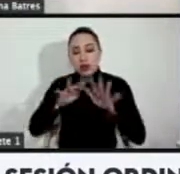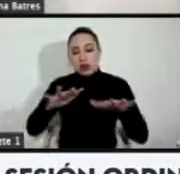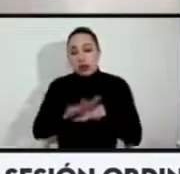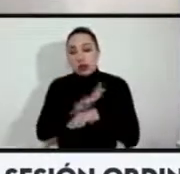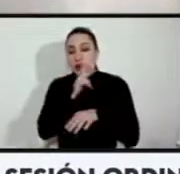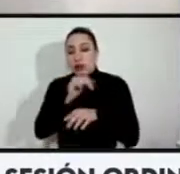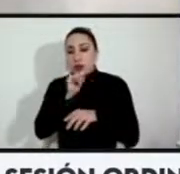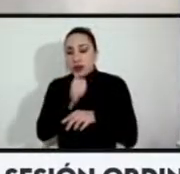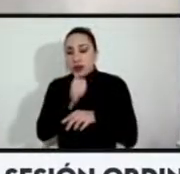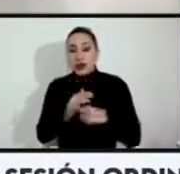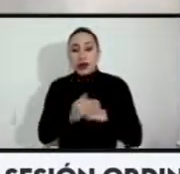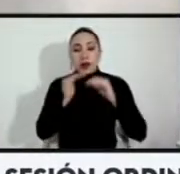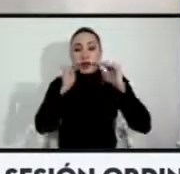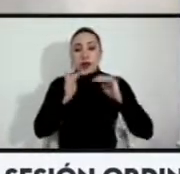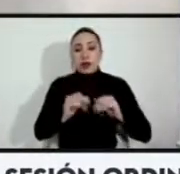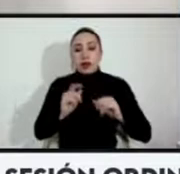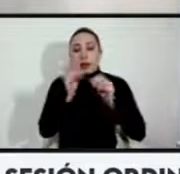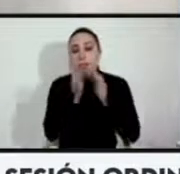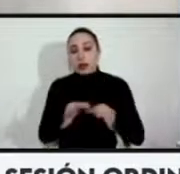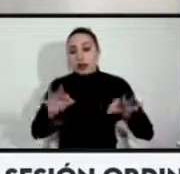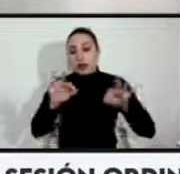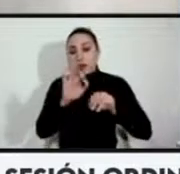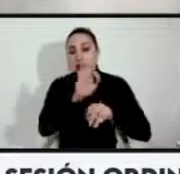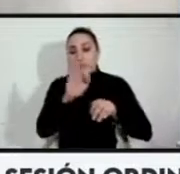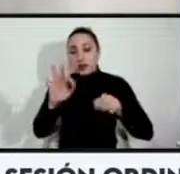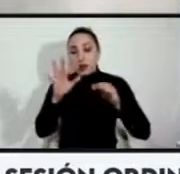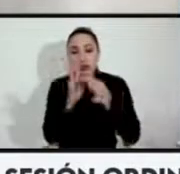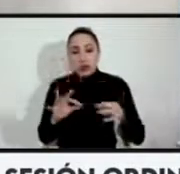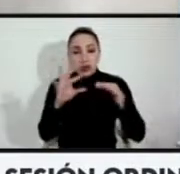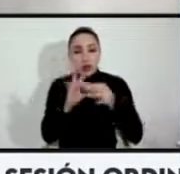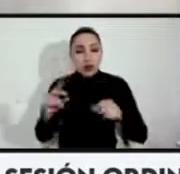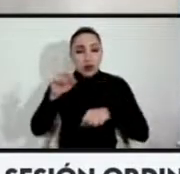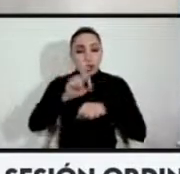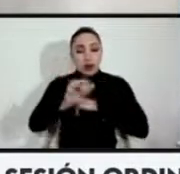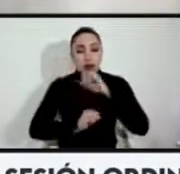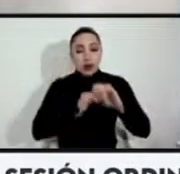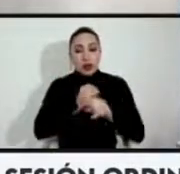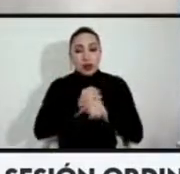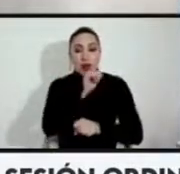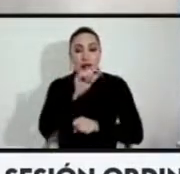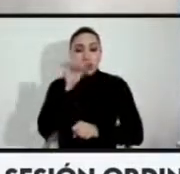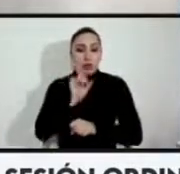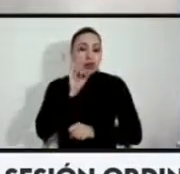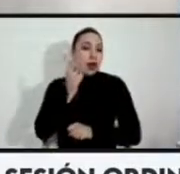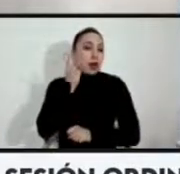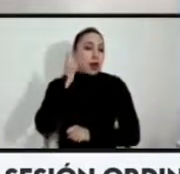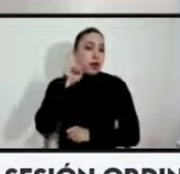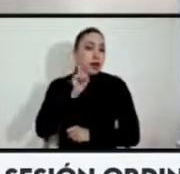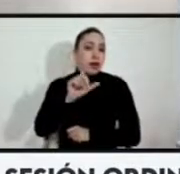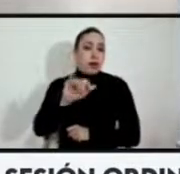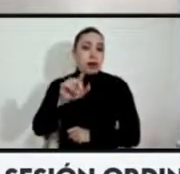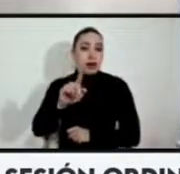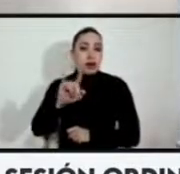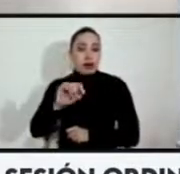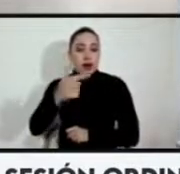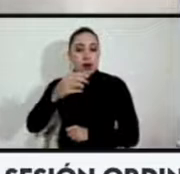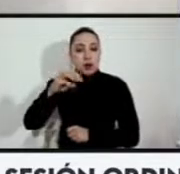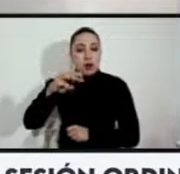de la Mujer, se concede uso de la palabra a la diputada Lilia María Sarmiento Gómez, integrante del Grupo Parlamentario del Partido del Trabajo, hasta por 3 minutos. Adelante,